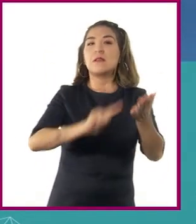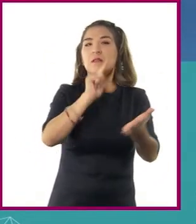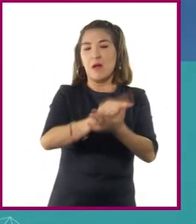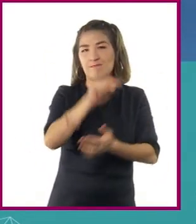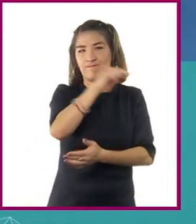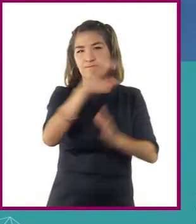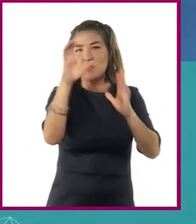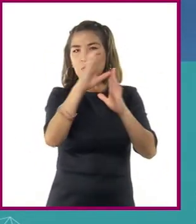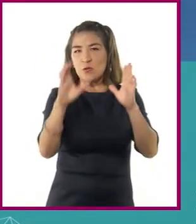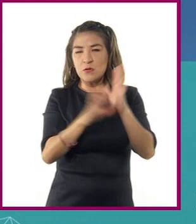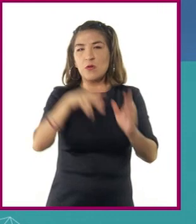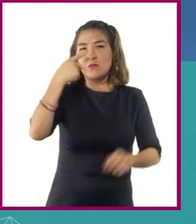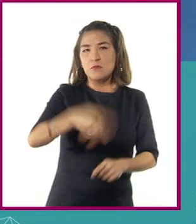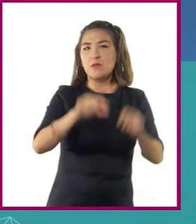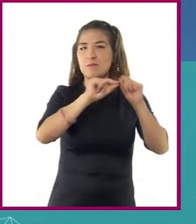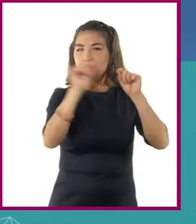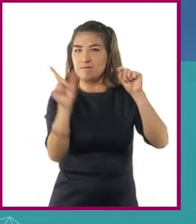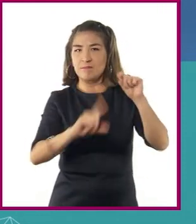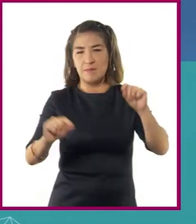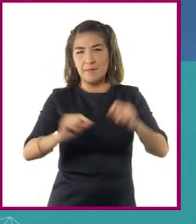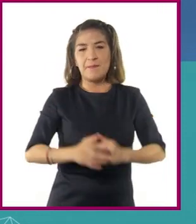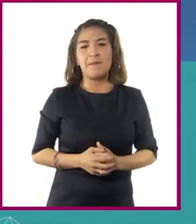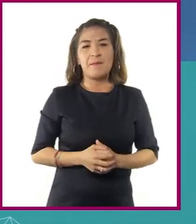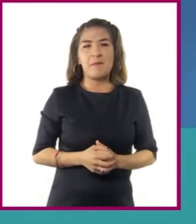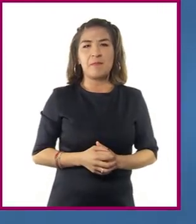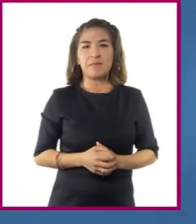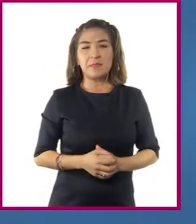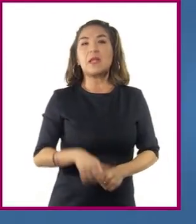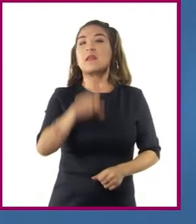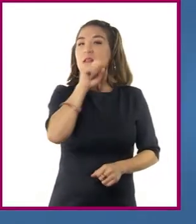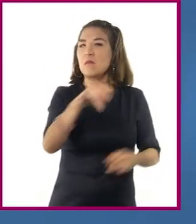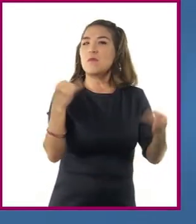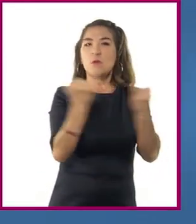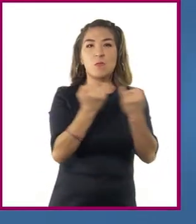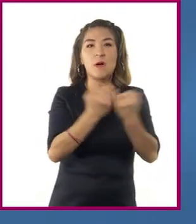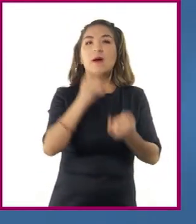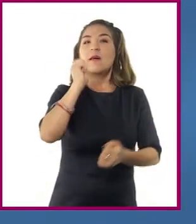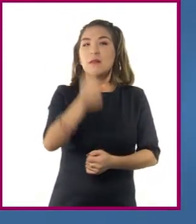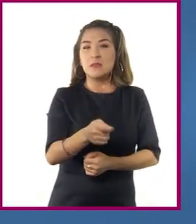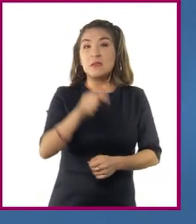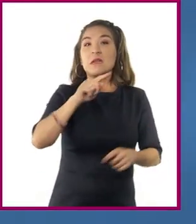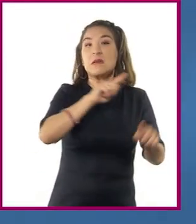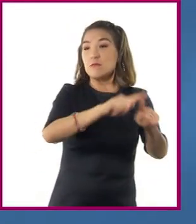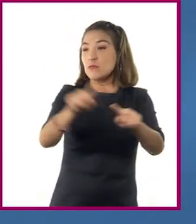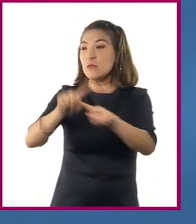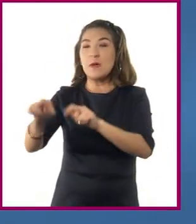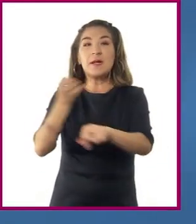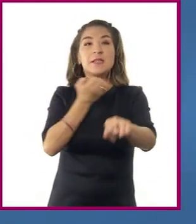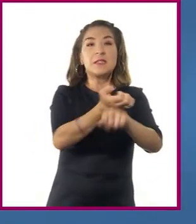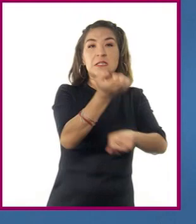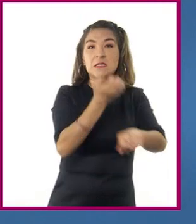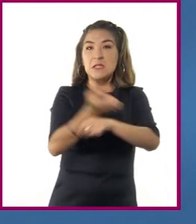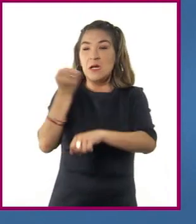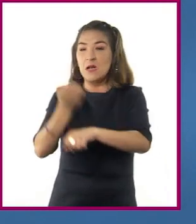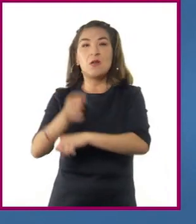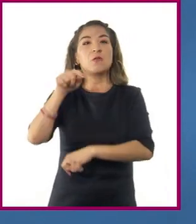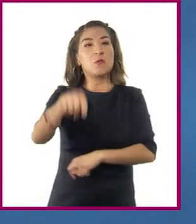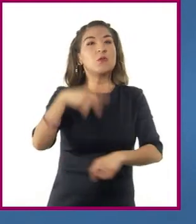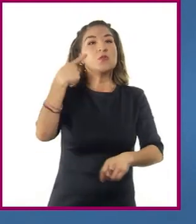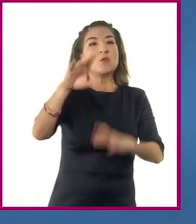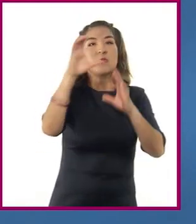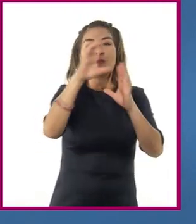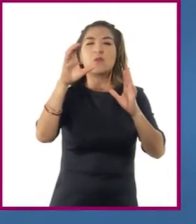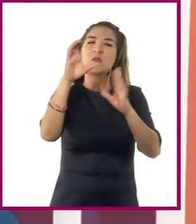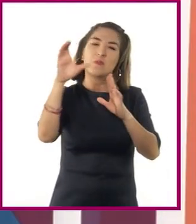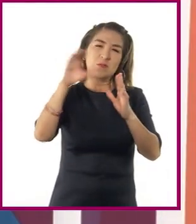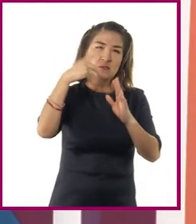Constitución Política de los Estados Unidos Mexicanos, así como la que rige en cada entidad federativa, es decir, en cada uno